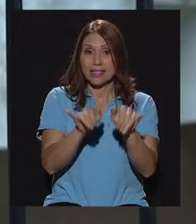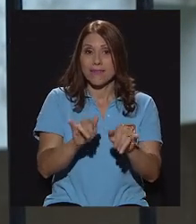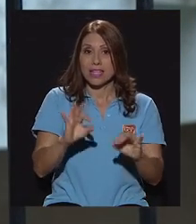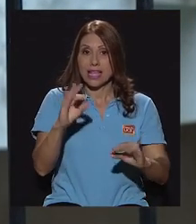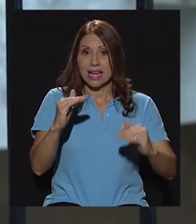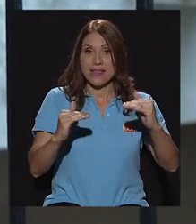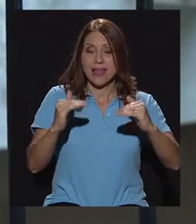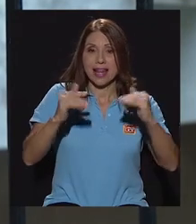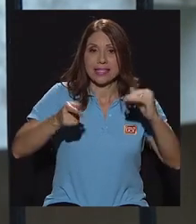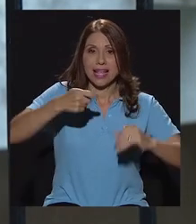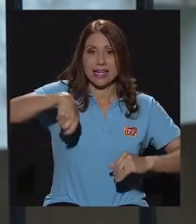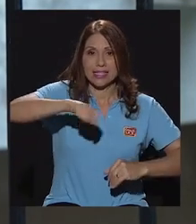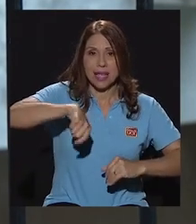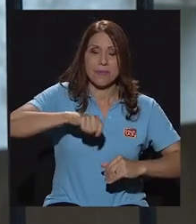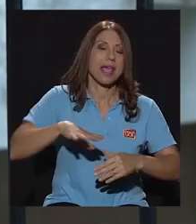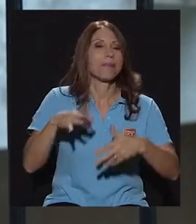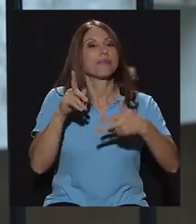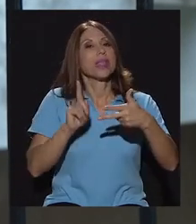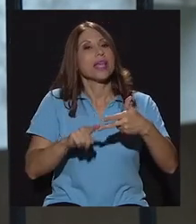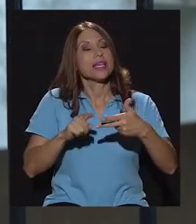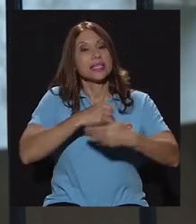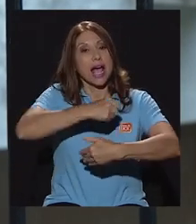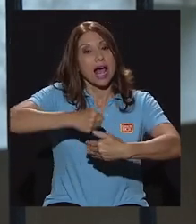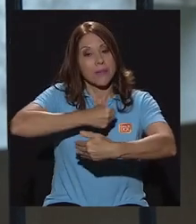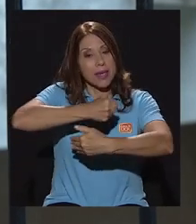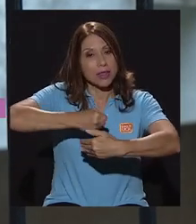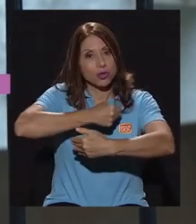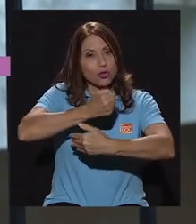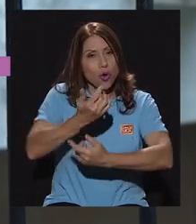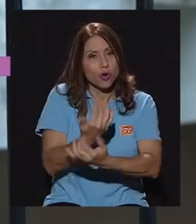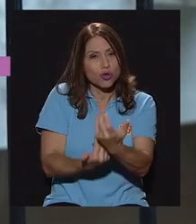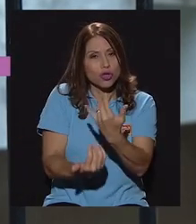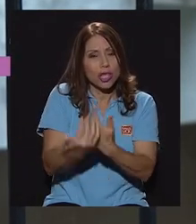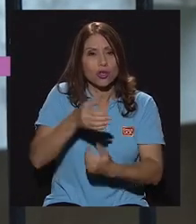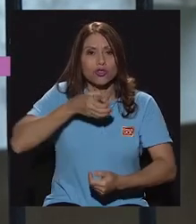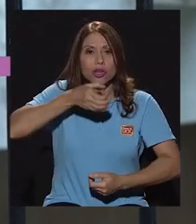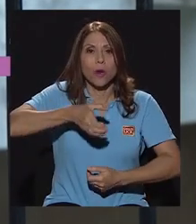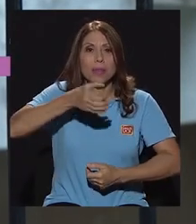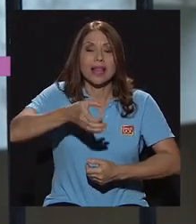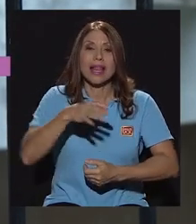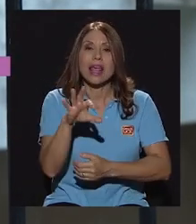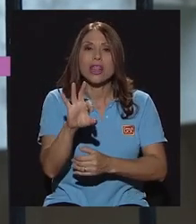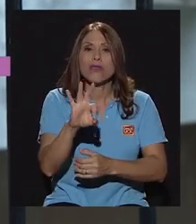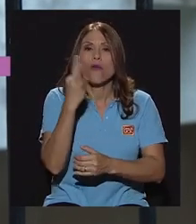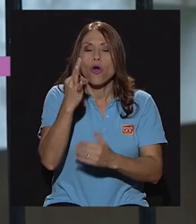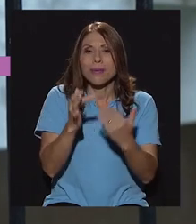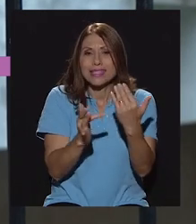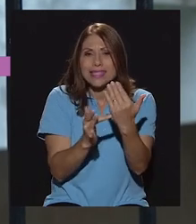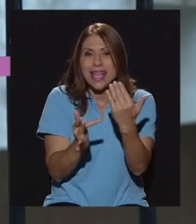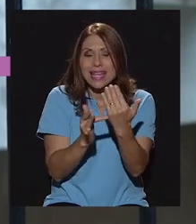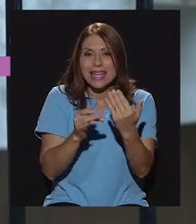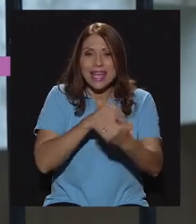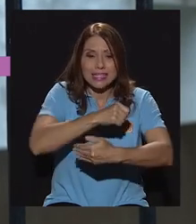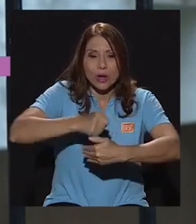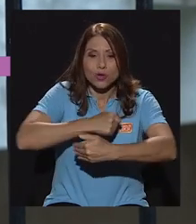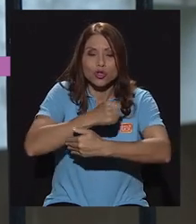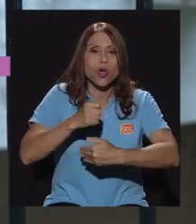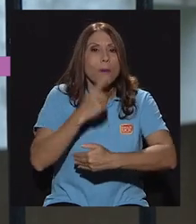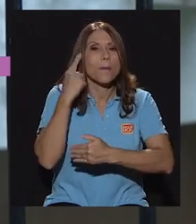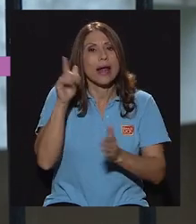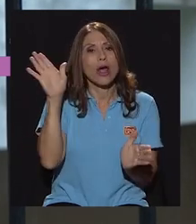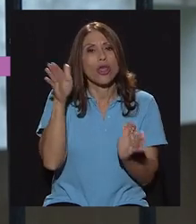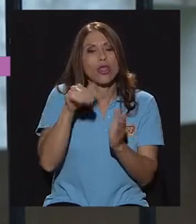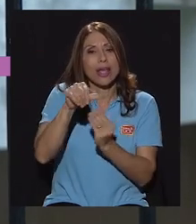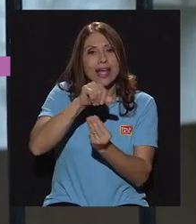los niveles de glicemia. Y ya en los alimentos cocidos vamos a recomendar técnicas de cocción donde use la menor cantidad